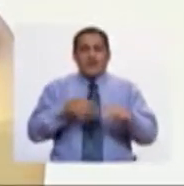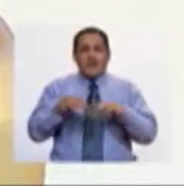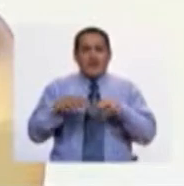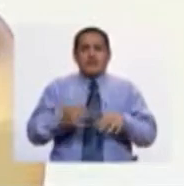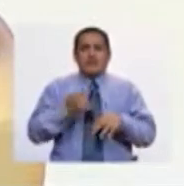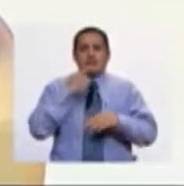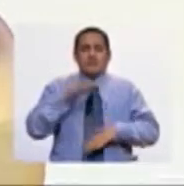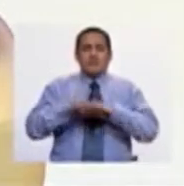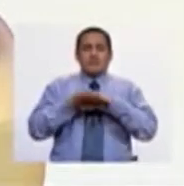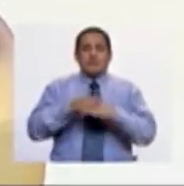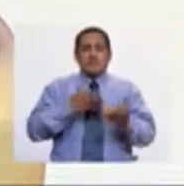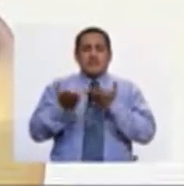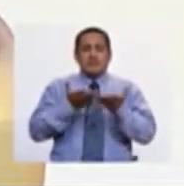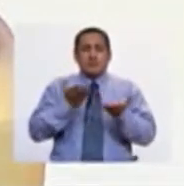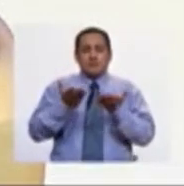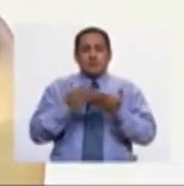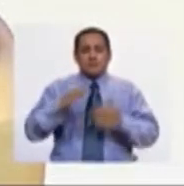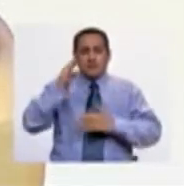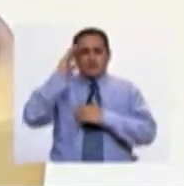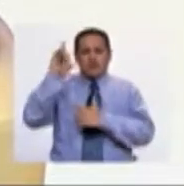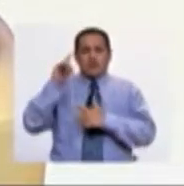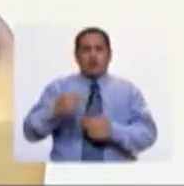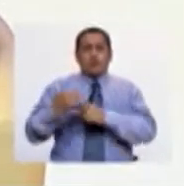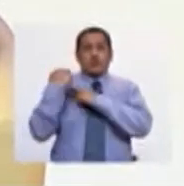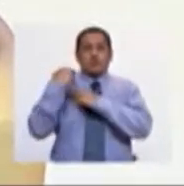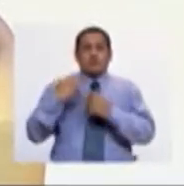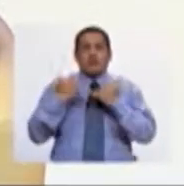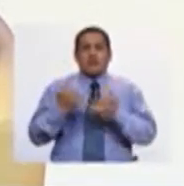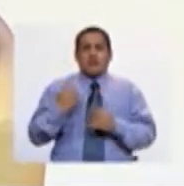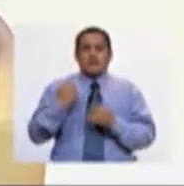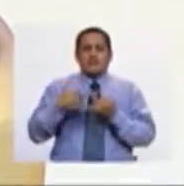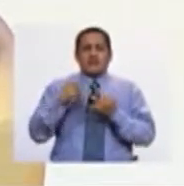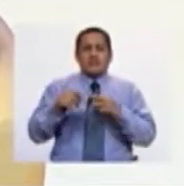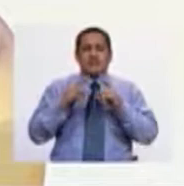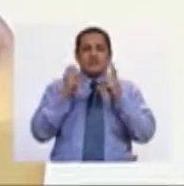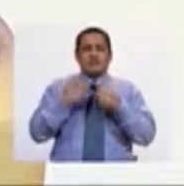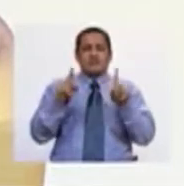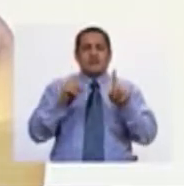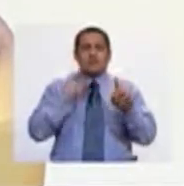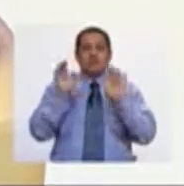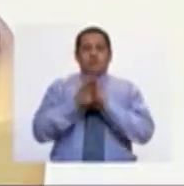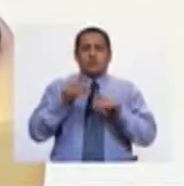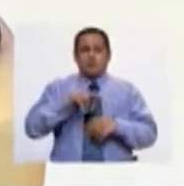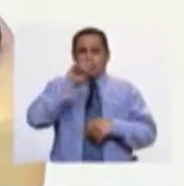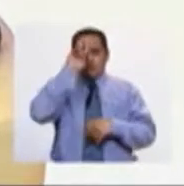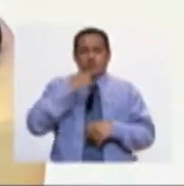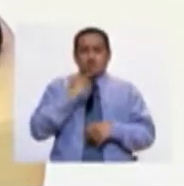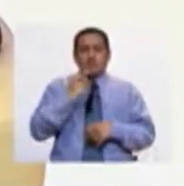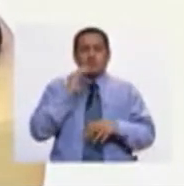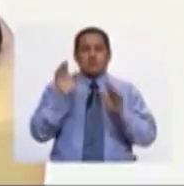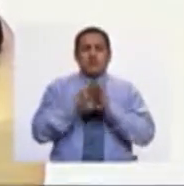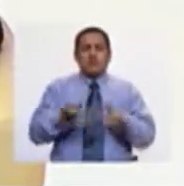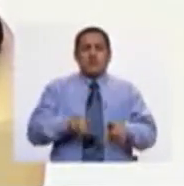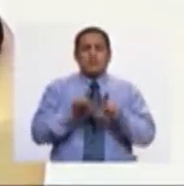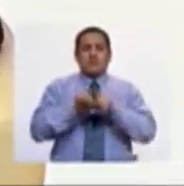haciendo es limitar el servicio militar obligatorio a casos de absoluta excepción, que en el Perú no ha sido la